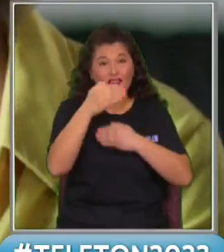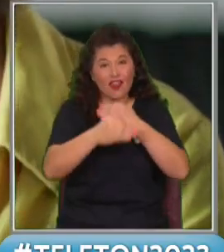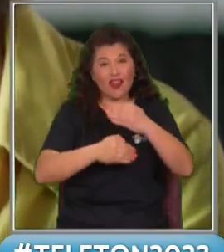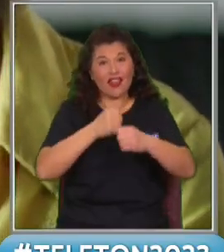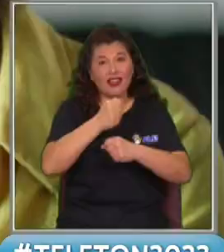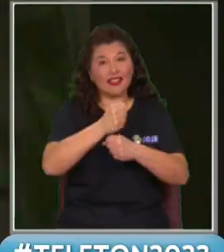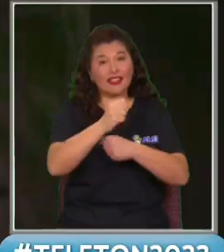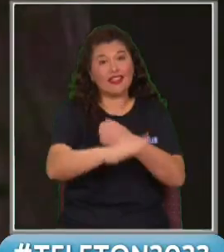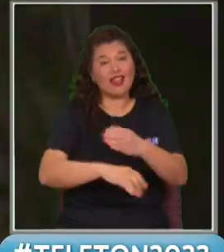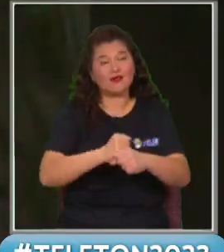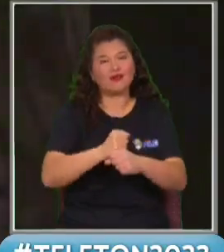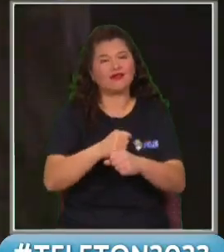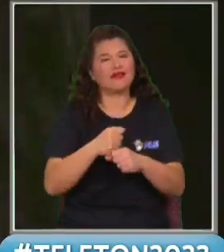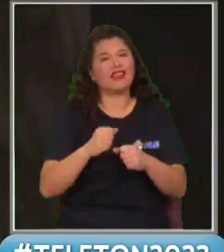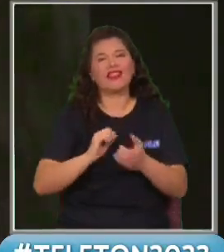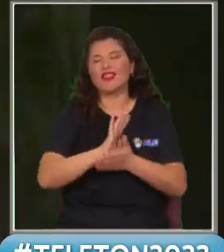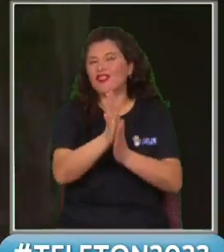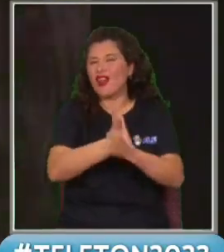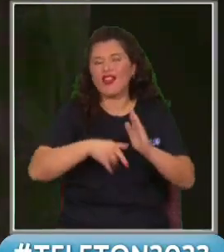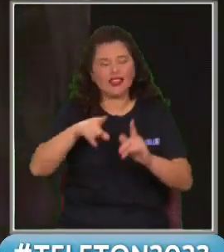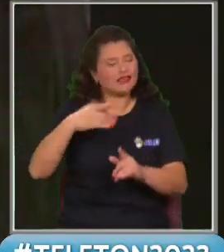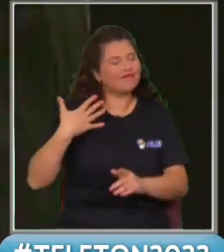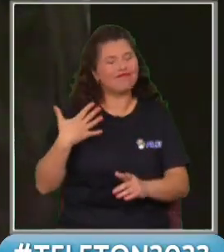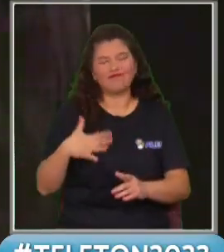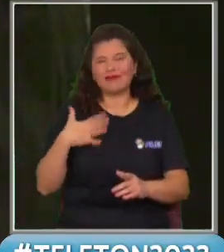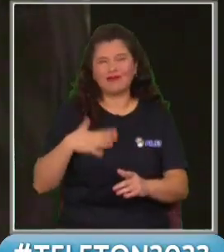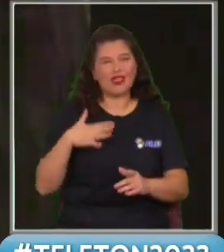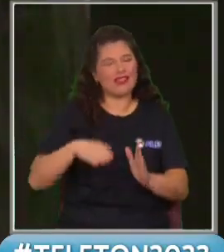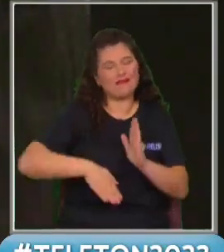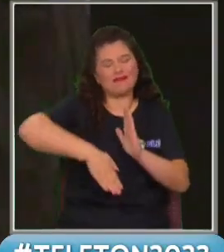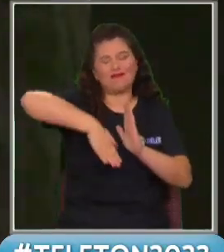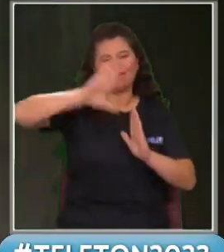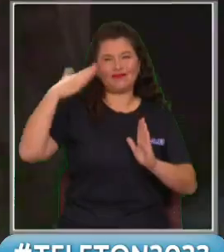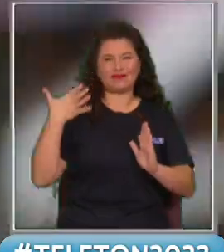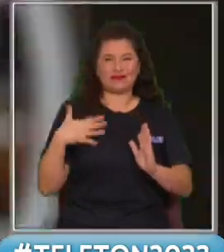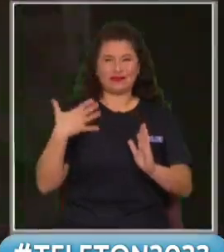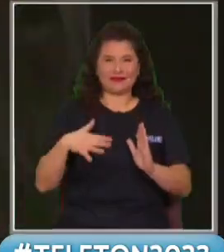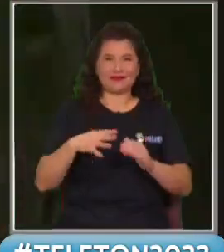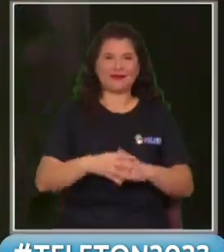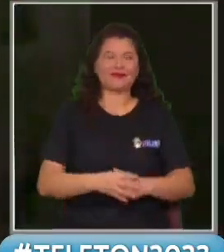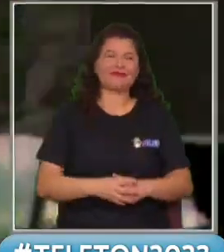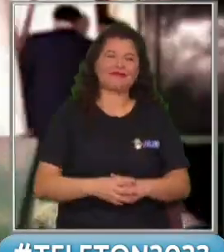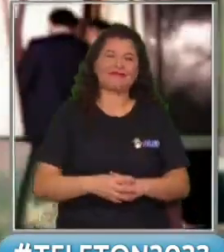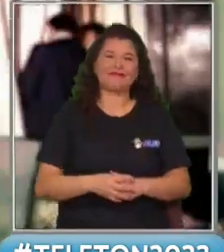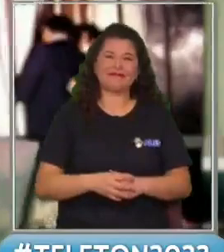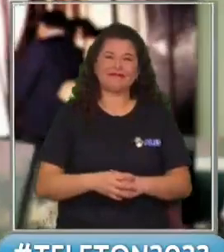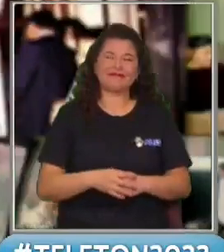tienen otro peso, sin duda. Recibamos con un fuerte aplauso a Giordano.